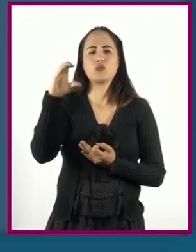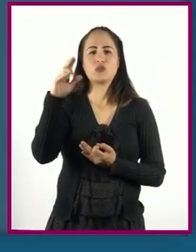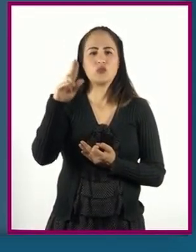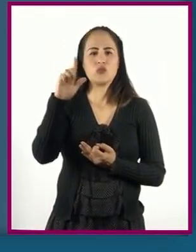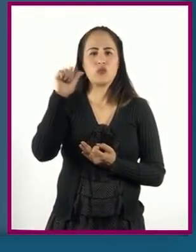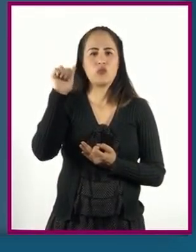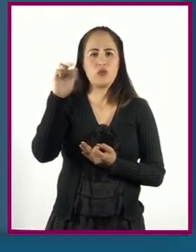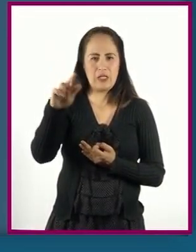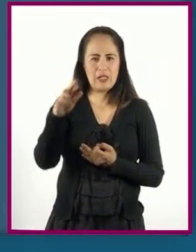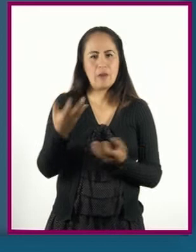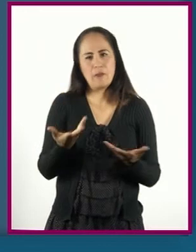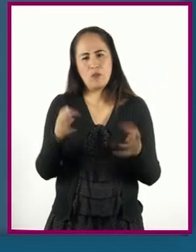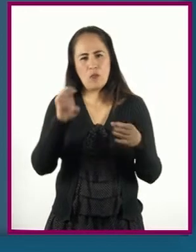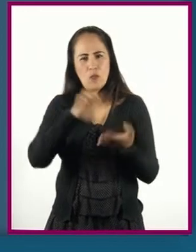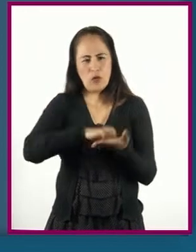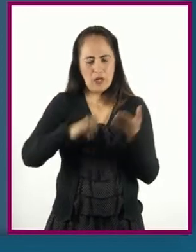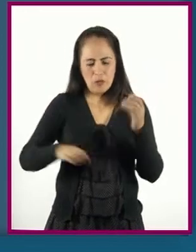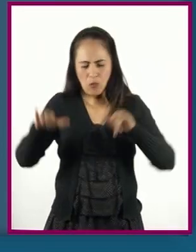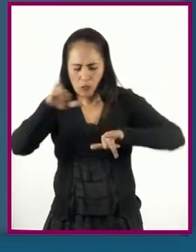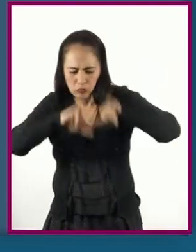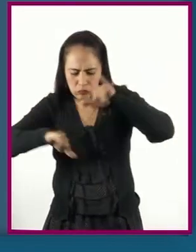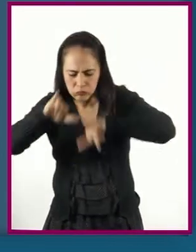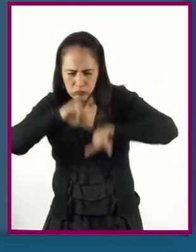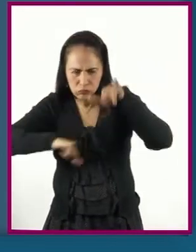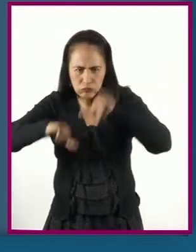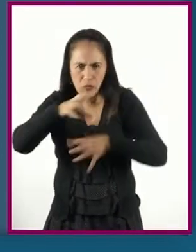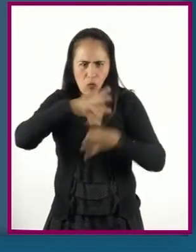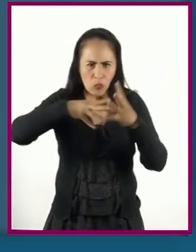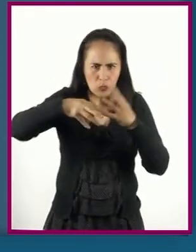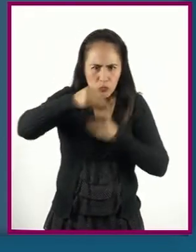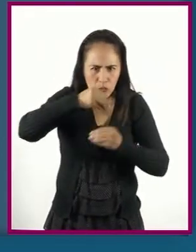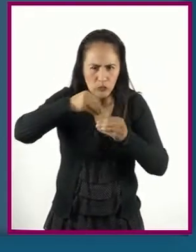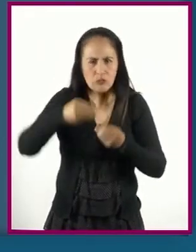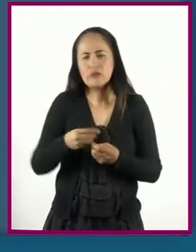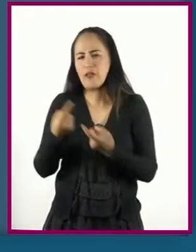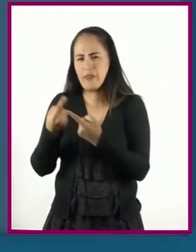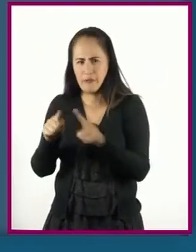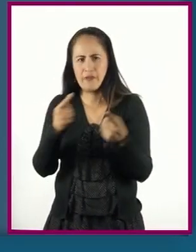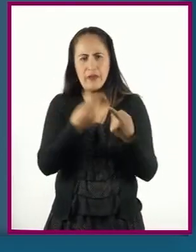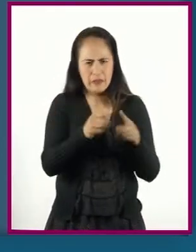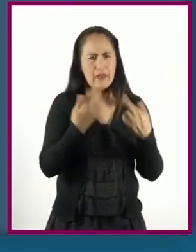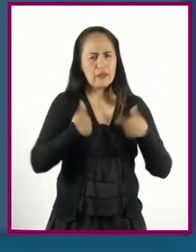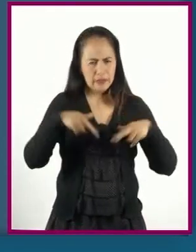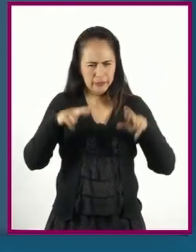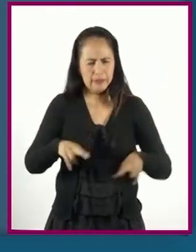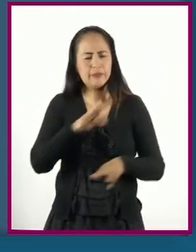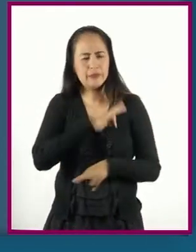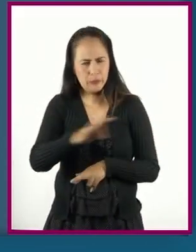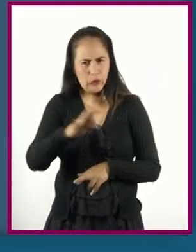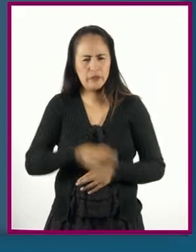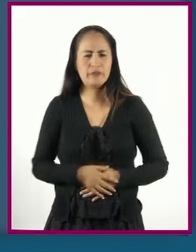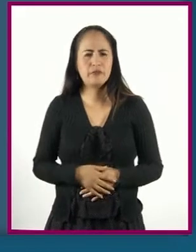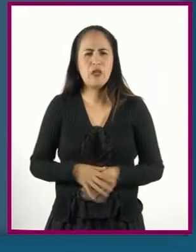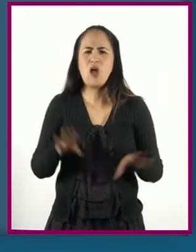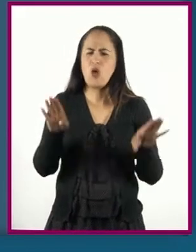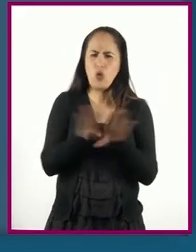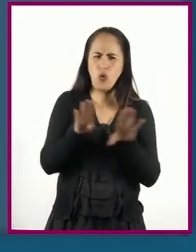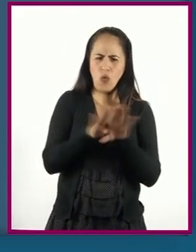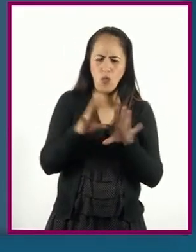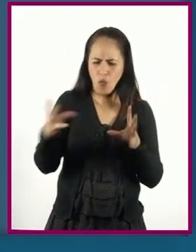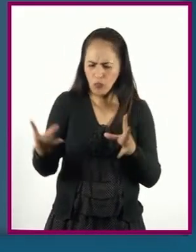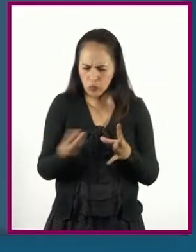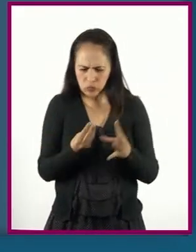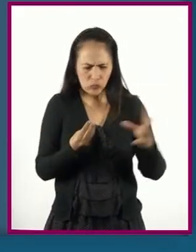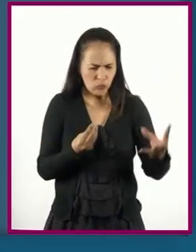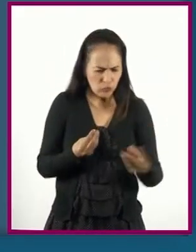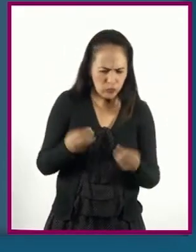químicas, como las mezclas y las sustancias como los elementos y compuestos. Para representar una mezcla, con este modelo